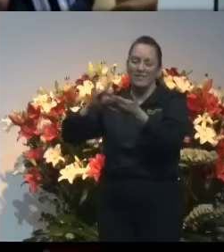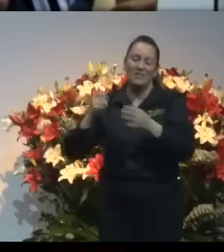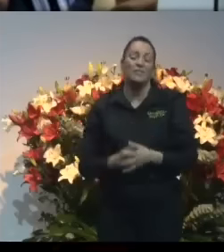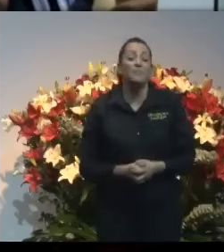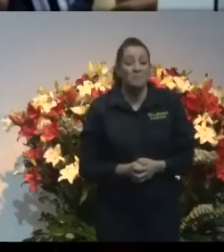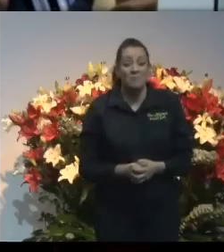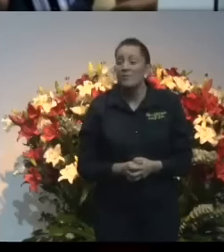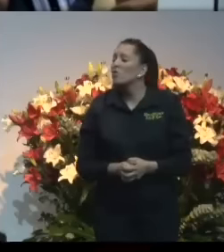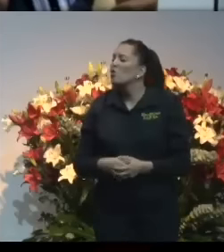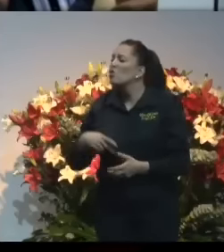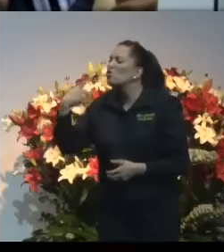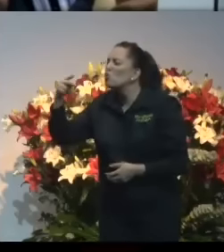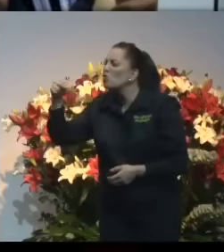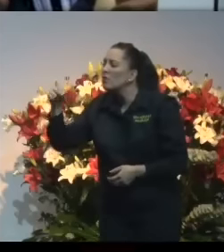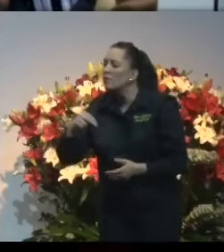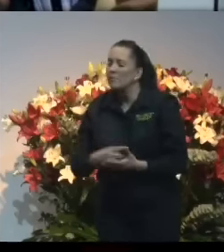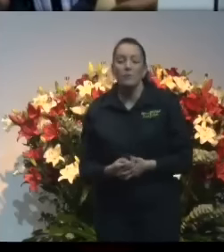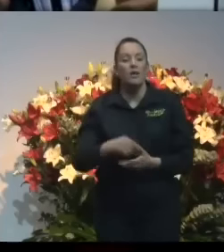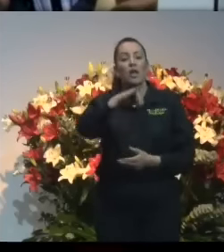¿Tu nombre no lo escuché?